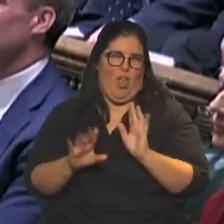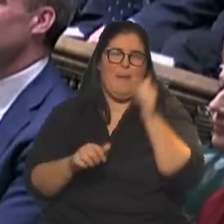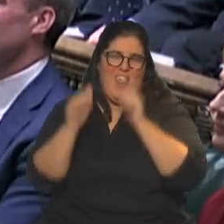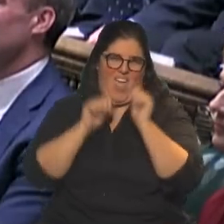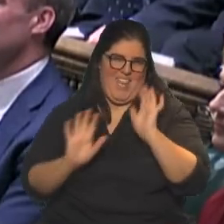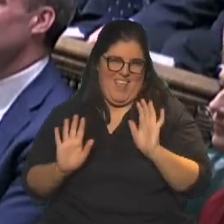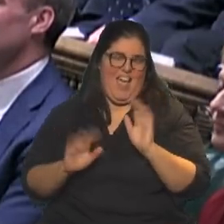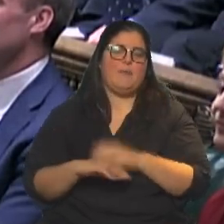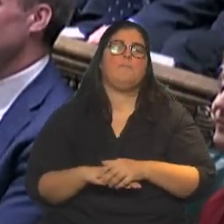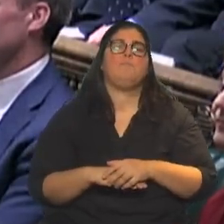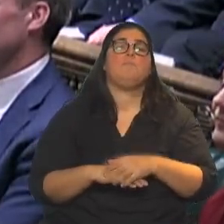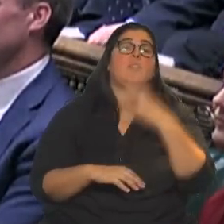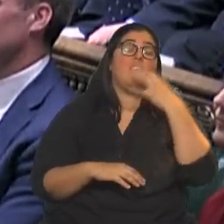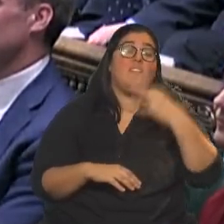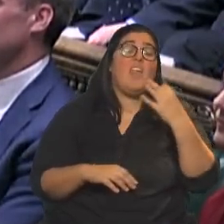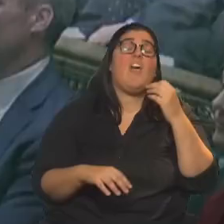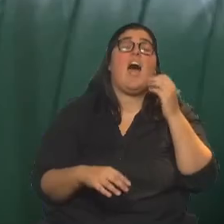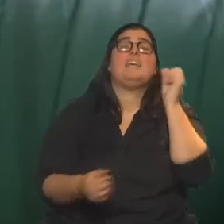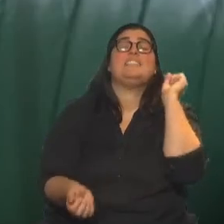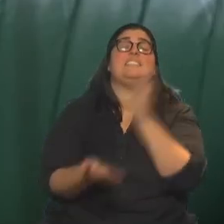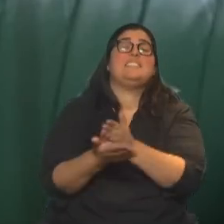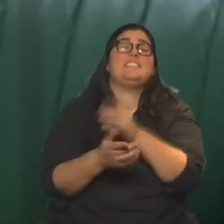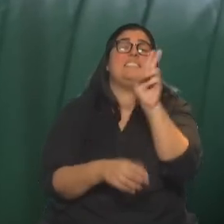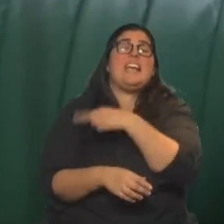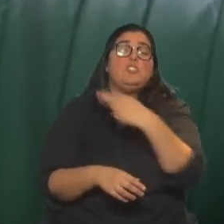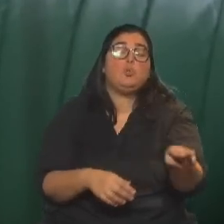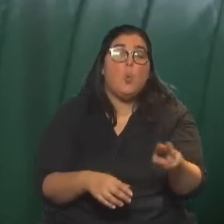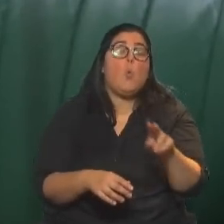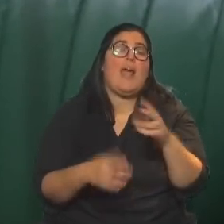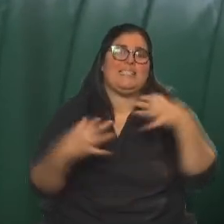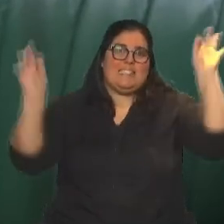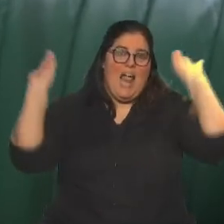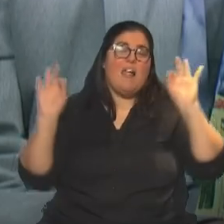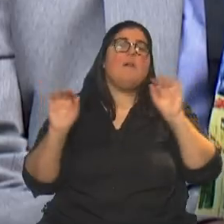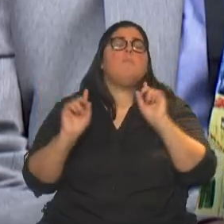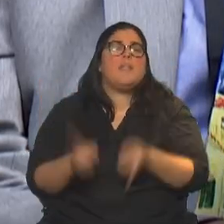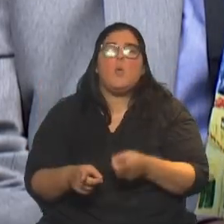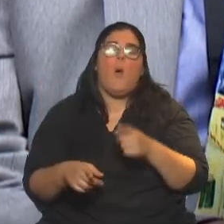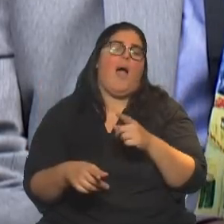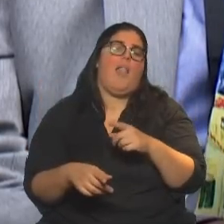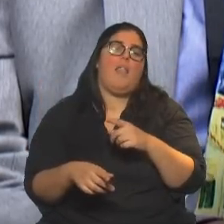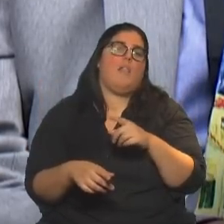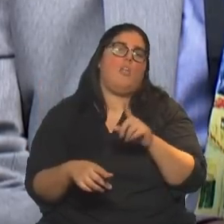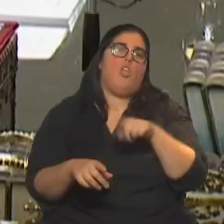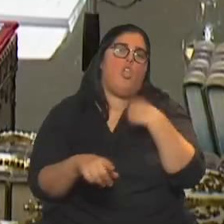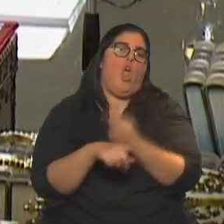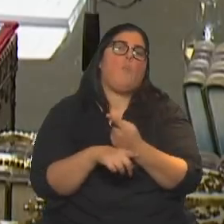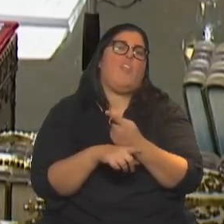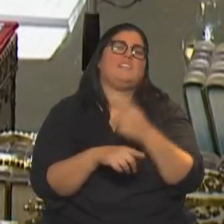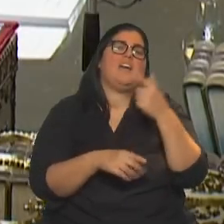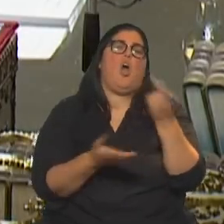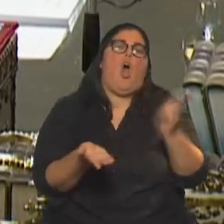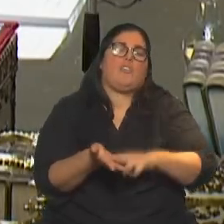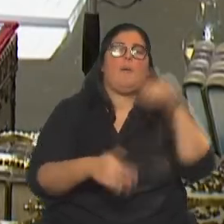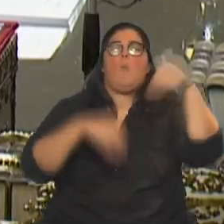Johnson sobrevivió a la moción de censura y de acuerdo a las reglas internas del Partido Conservador, no puede ser sometido nuevamente a otro voto de confianza por